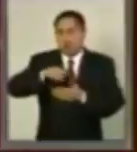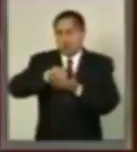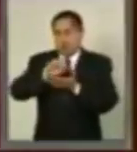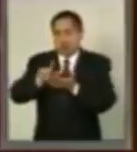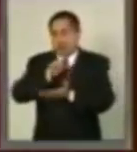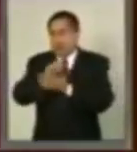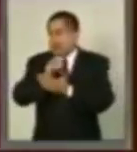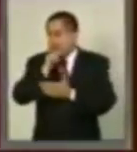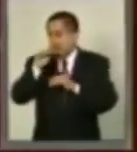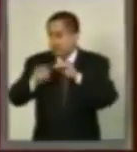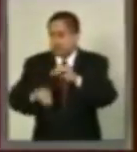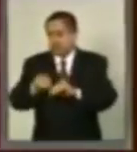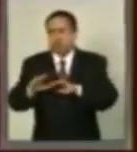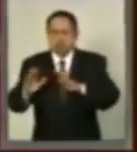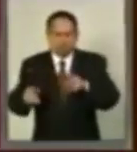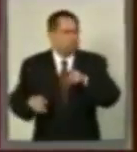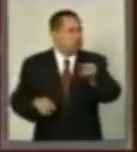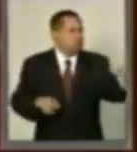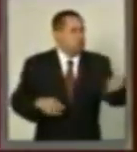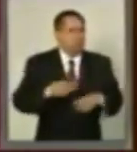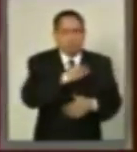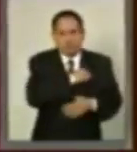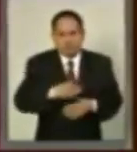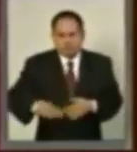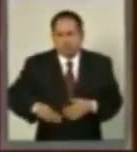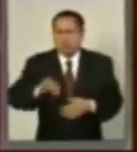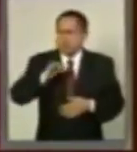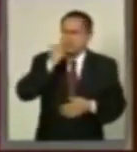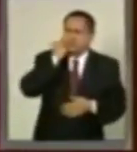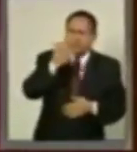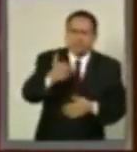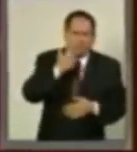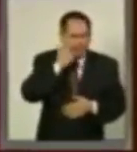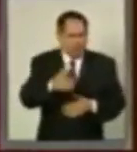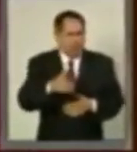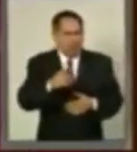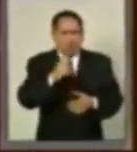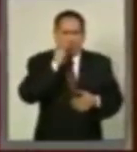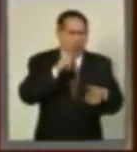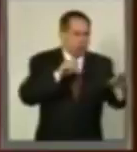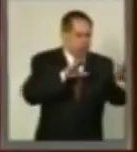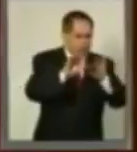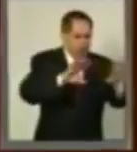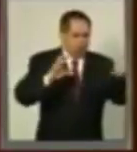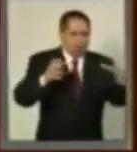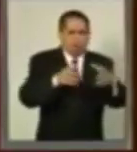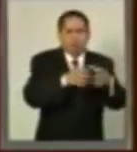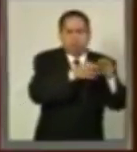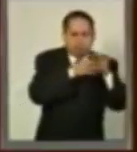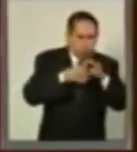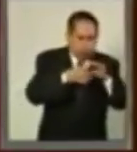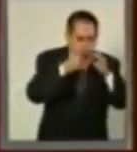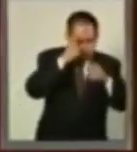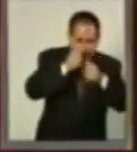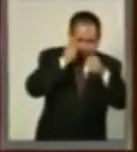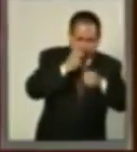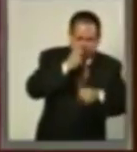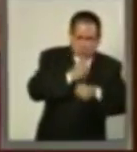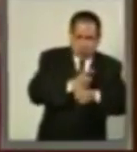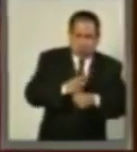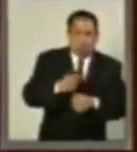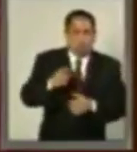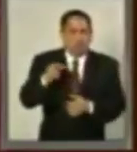materia, los municipios han pedido el mando mixto para continuar al frente de sus labores de seguridad,